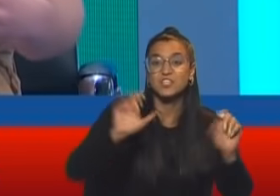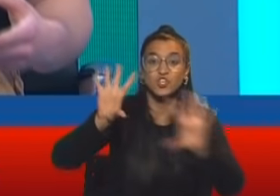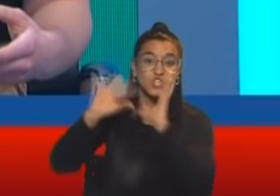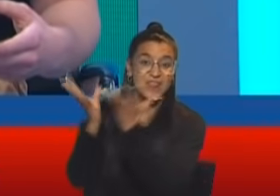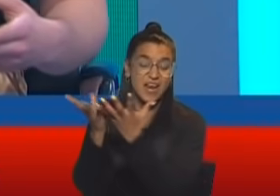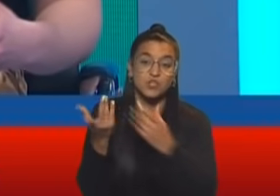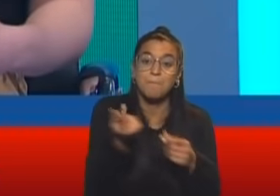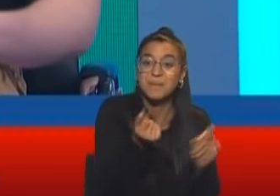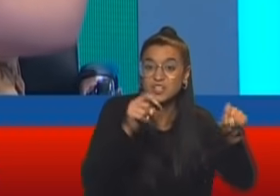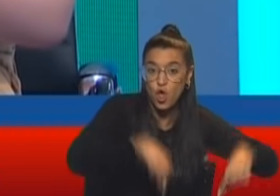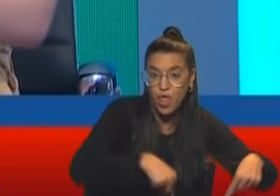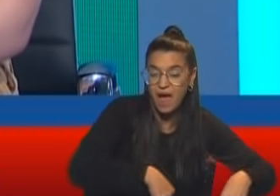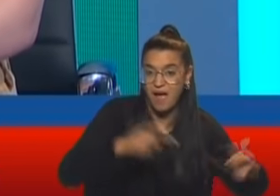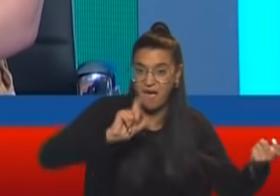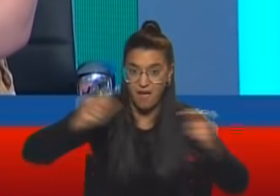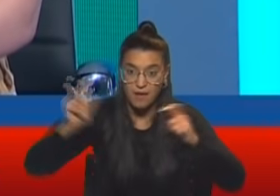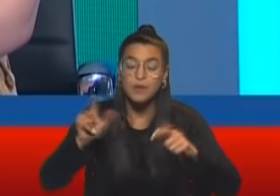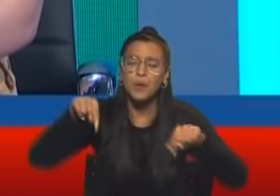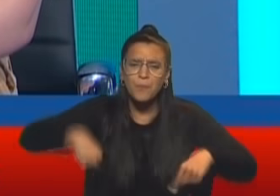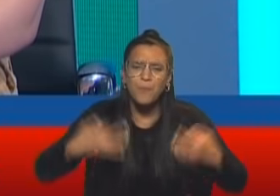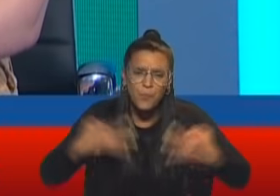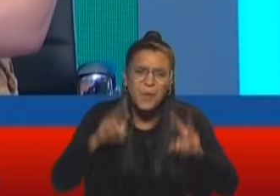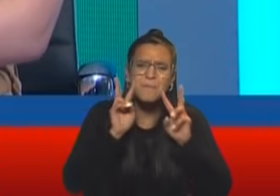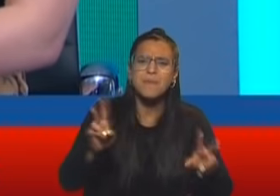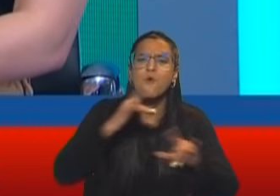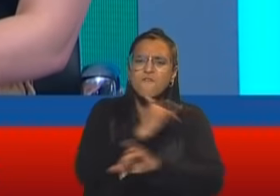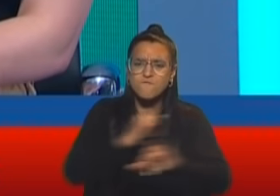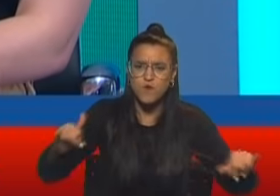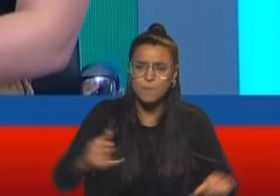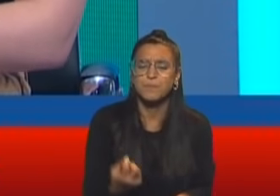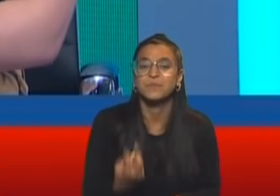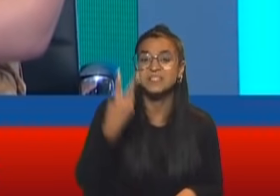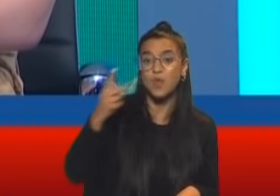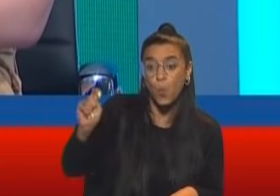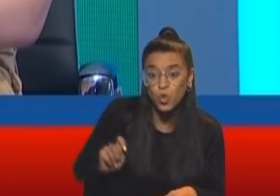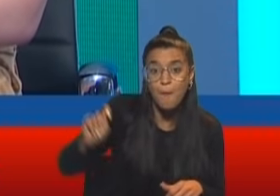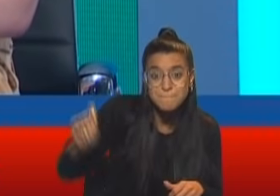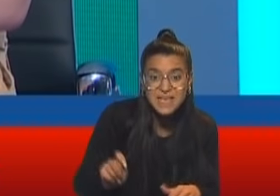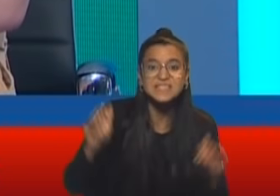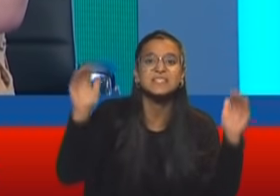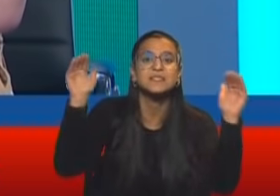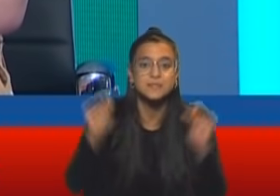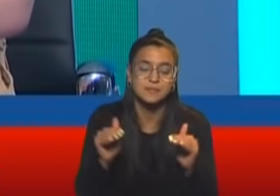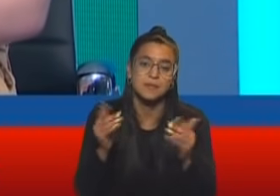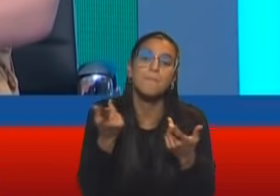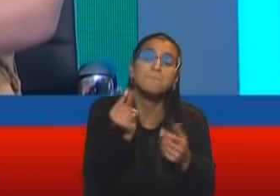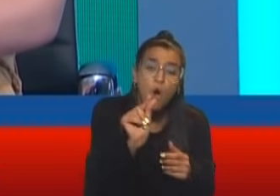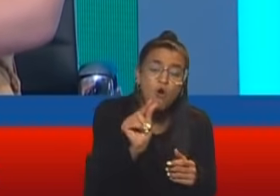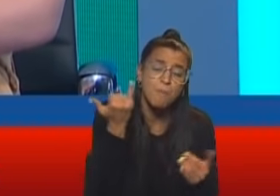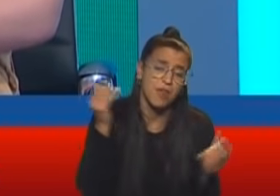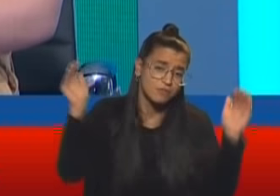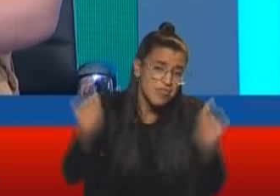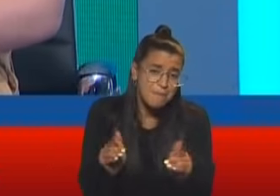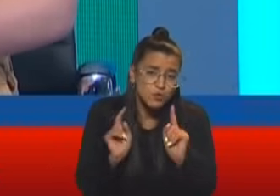internacionales y los precios locales. Bien lo veíamos en el informe, segundo mes consecutivo que se ve una disminución pequeña, pero disminución en